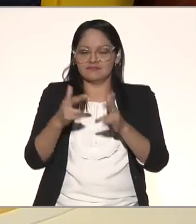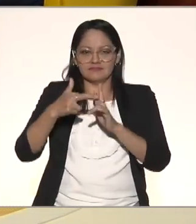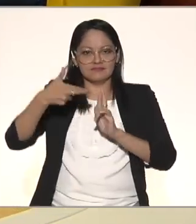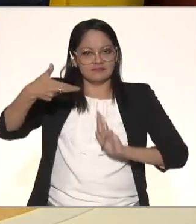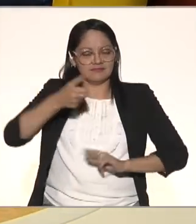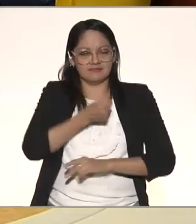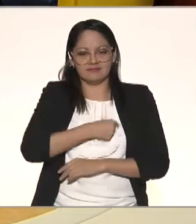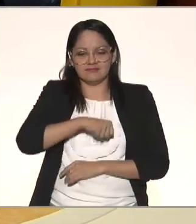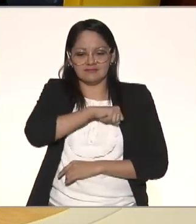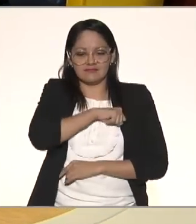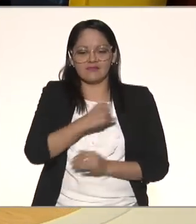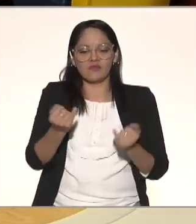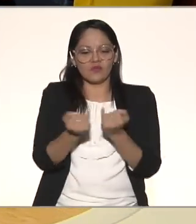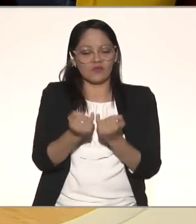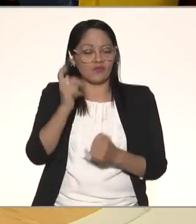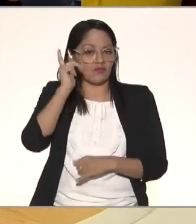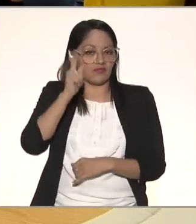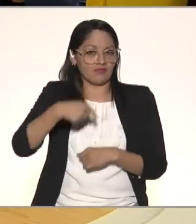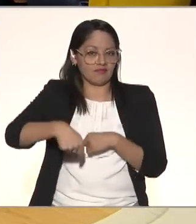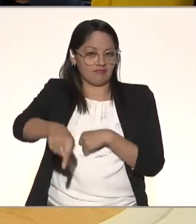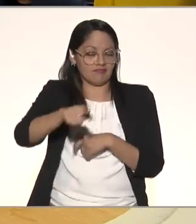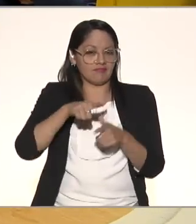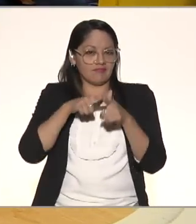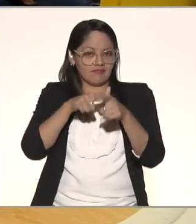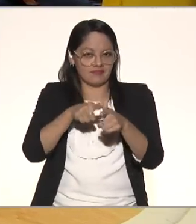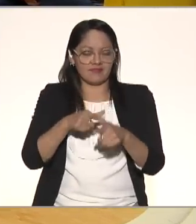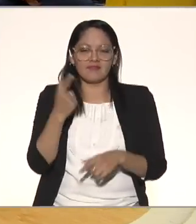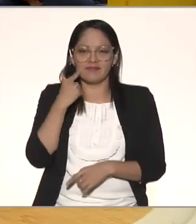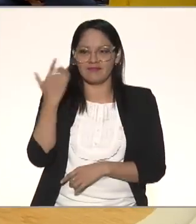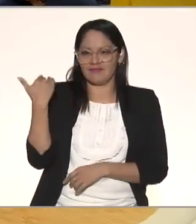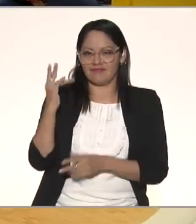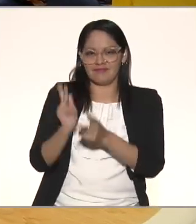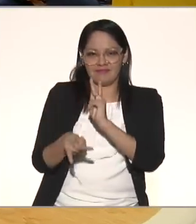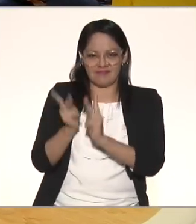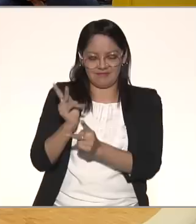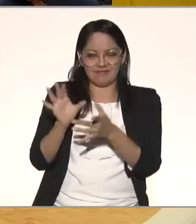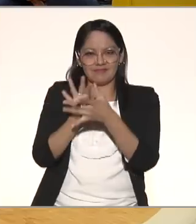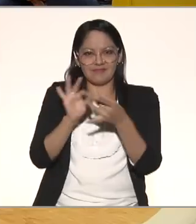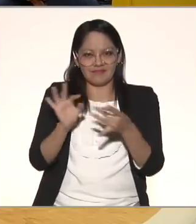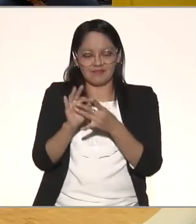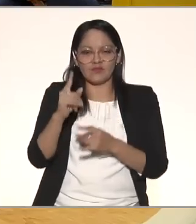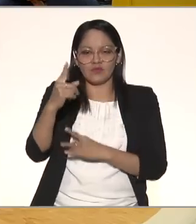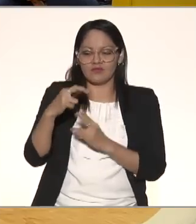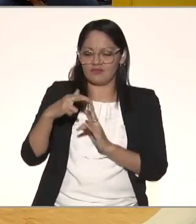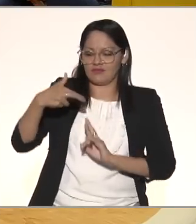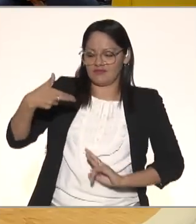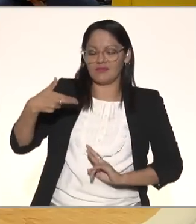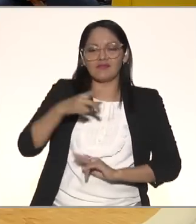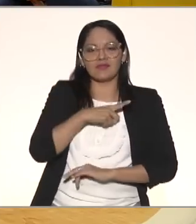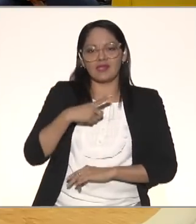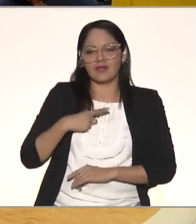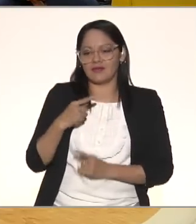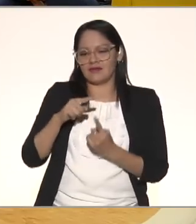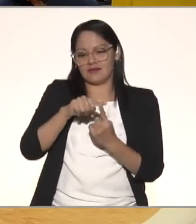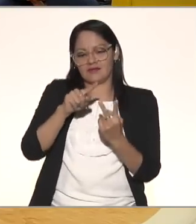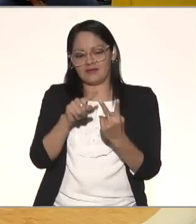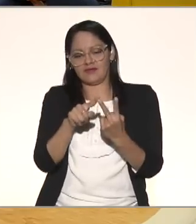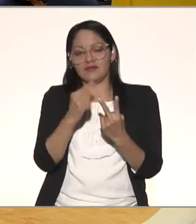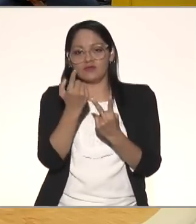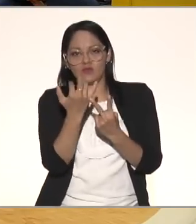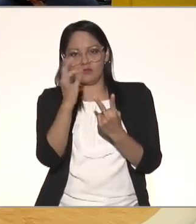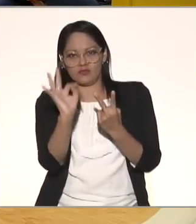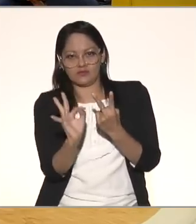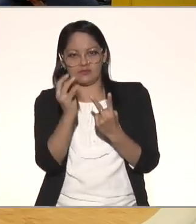sana y espero que así continúe. Se habla mucho, Luis, de que en una relación se tiene que dar el 50 y el 50. ¿Esto es real?